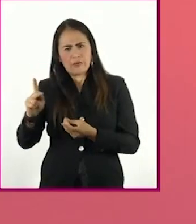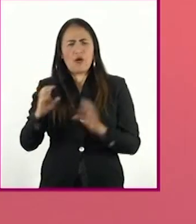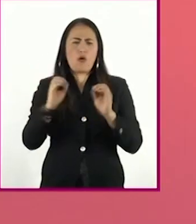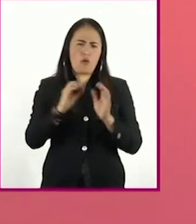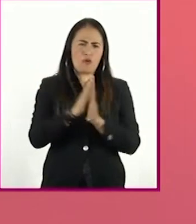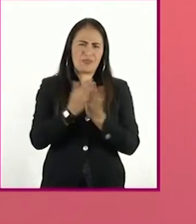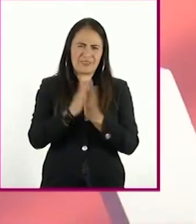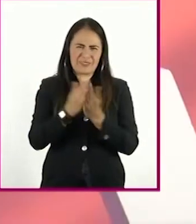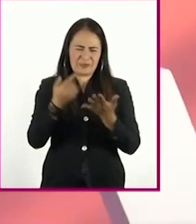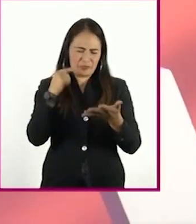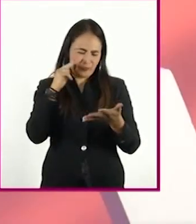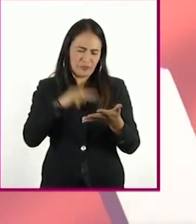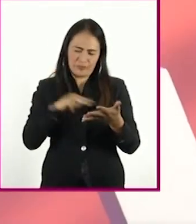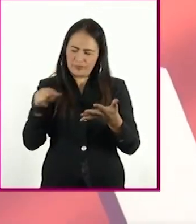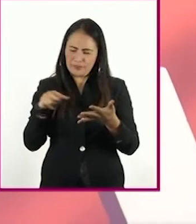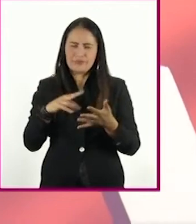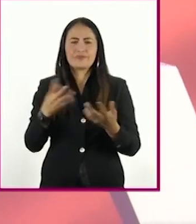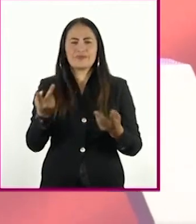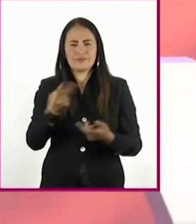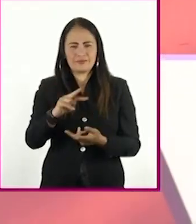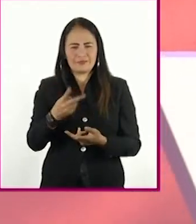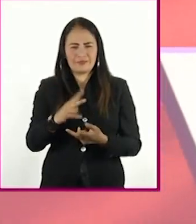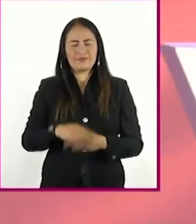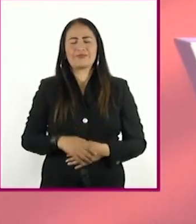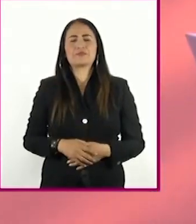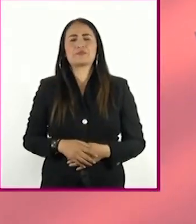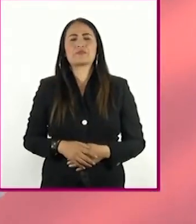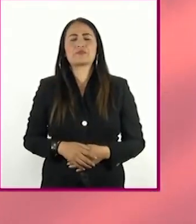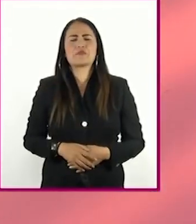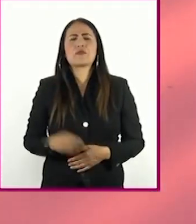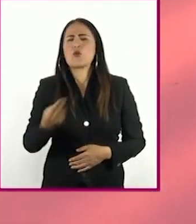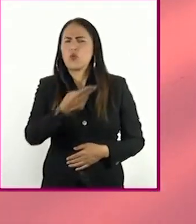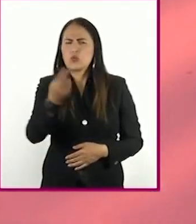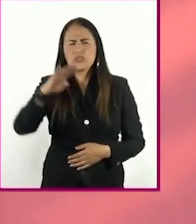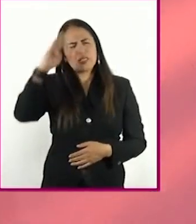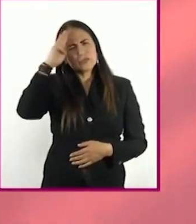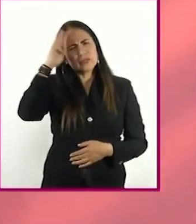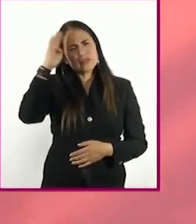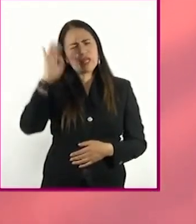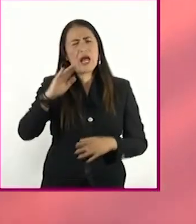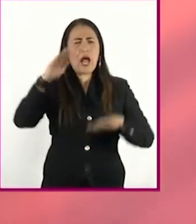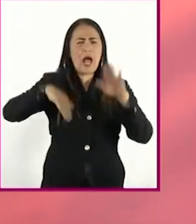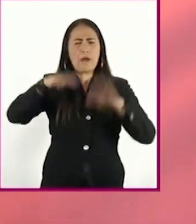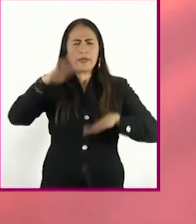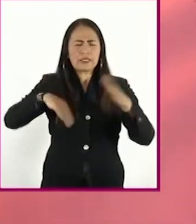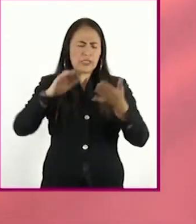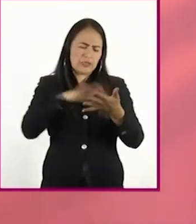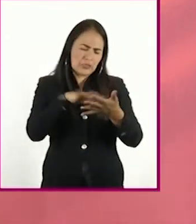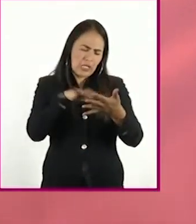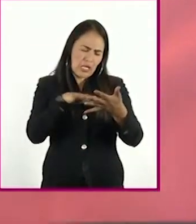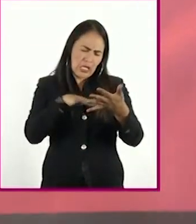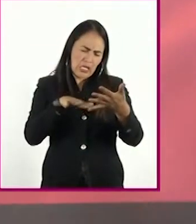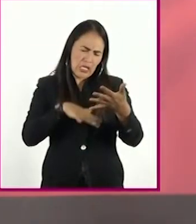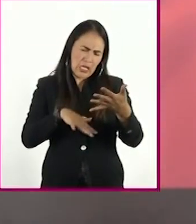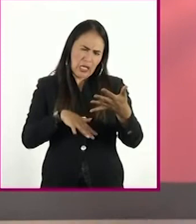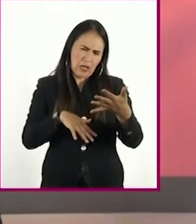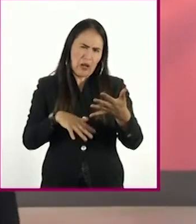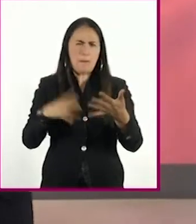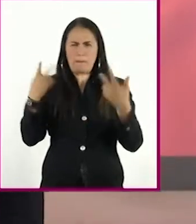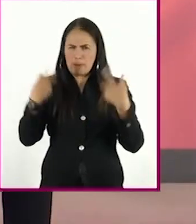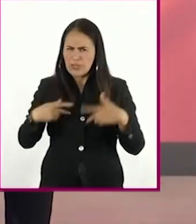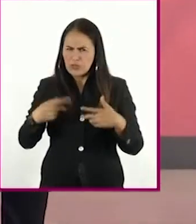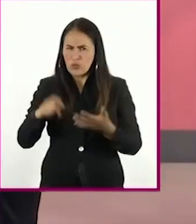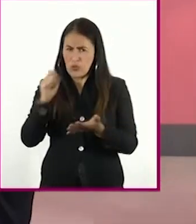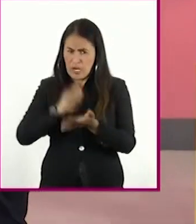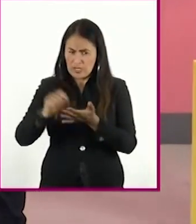apuntes y su libro de texto. ¿Se han puesto a pensar que a veces leemos un texto y pasamos por alto la postura que toma el